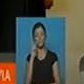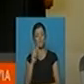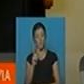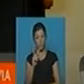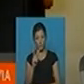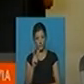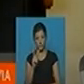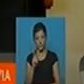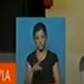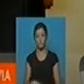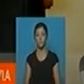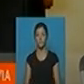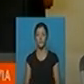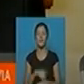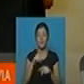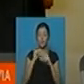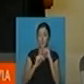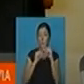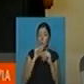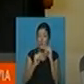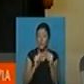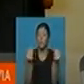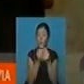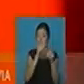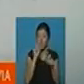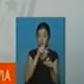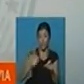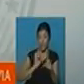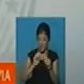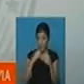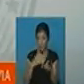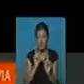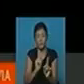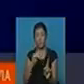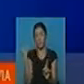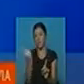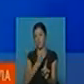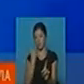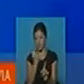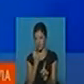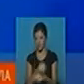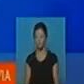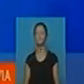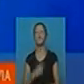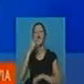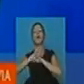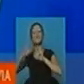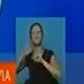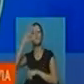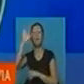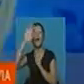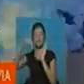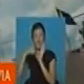está traduciendo a mejora de vida de gente es muy importante. Según un informe del Banco Central de